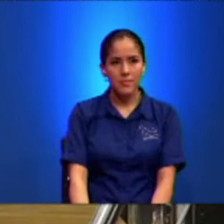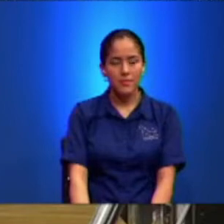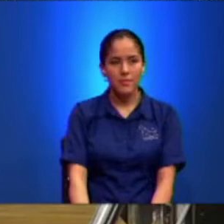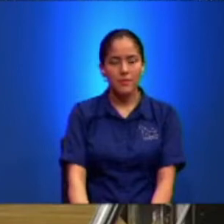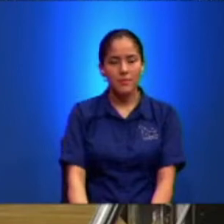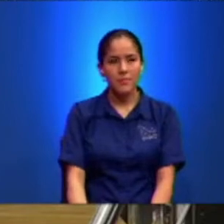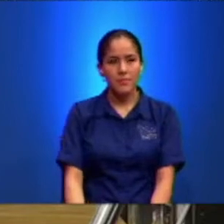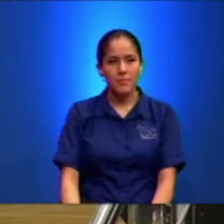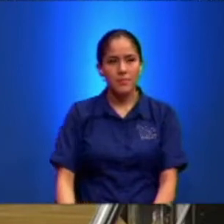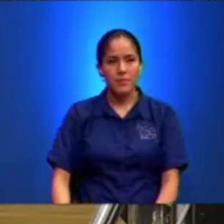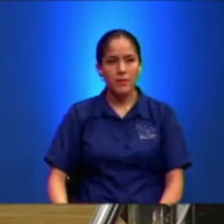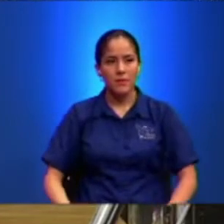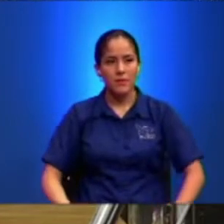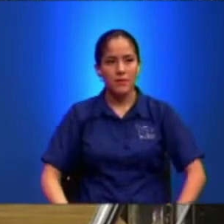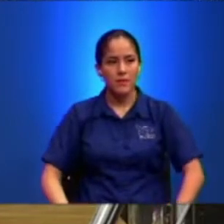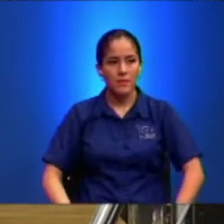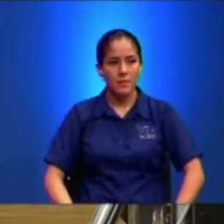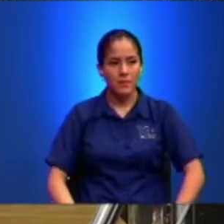16